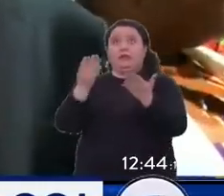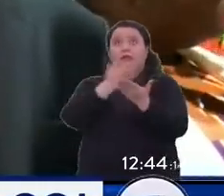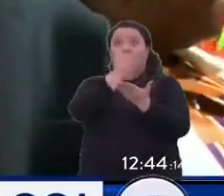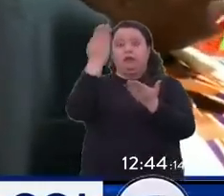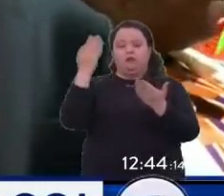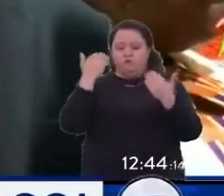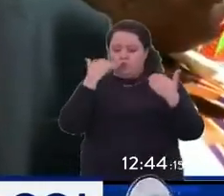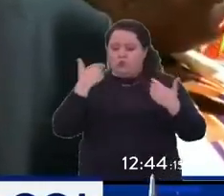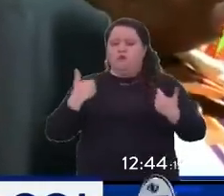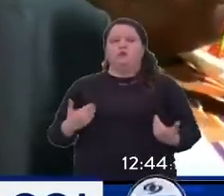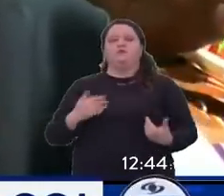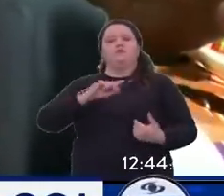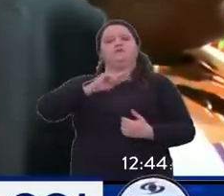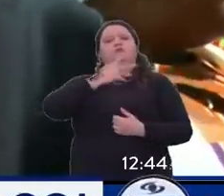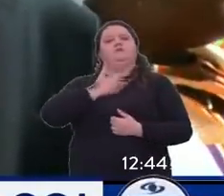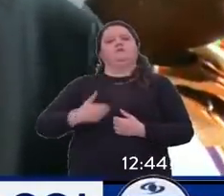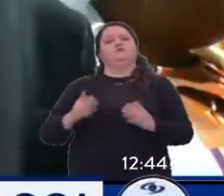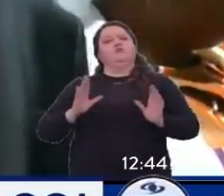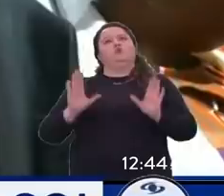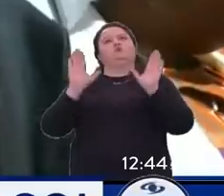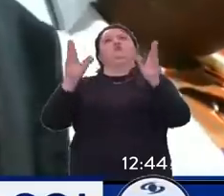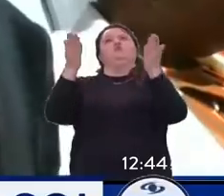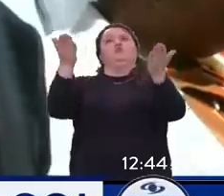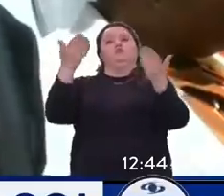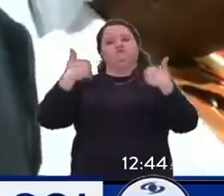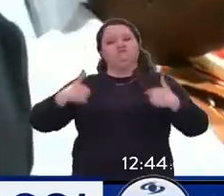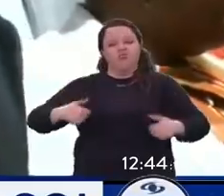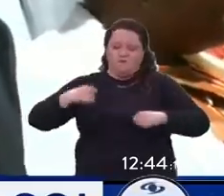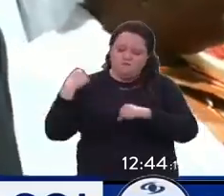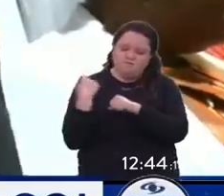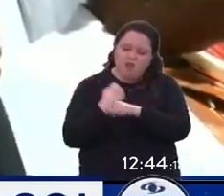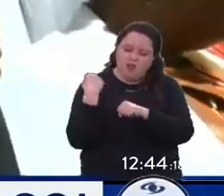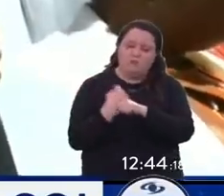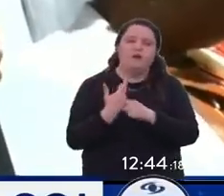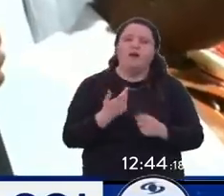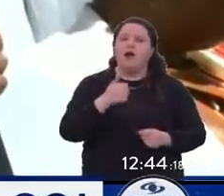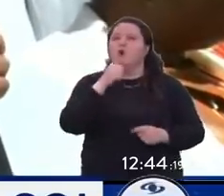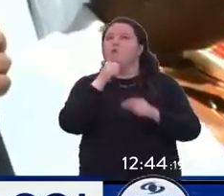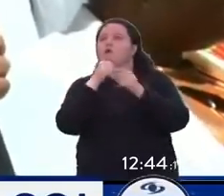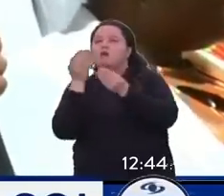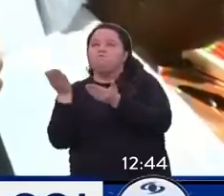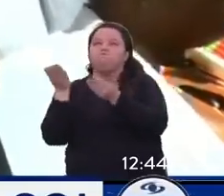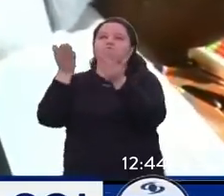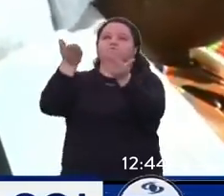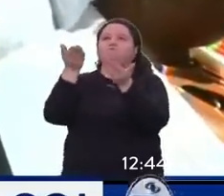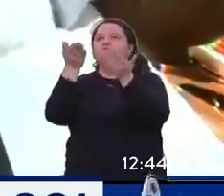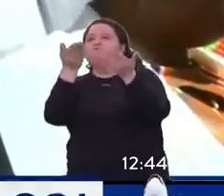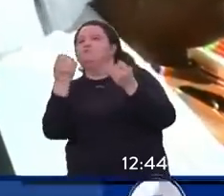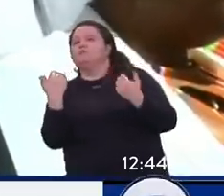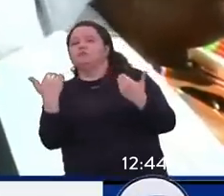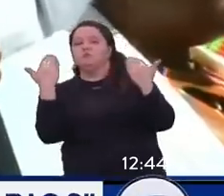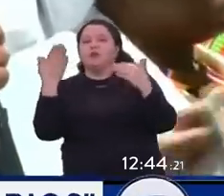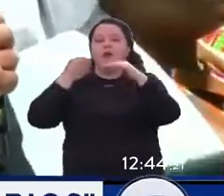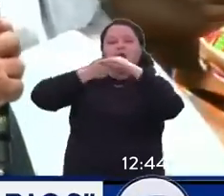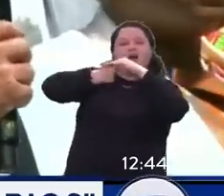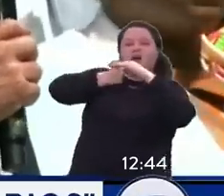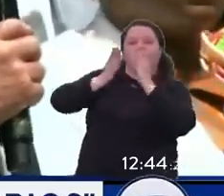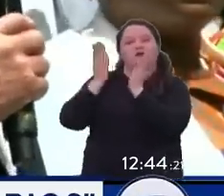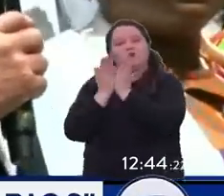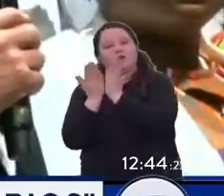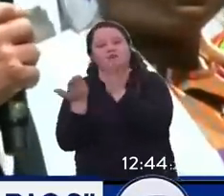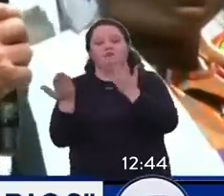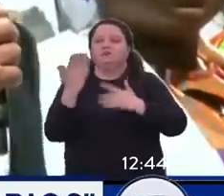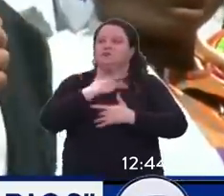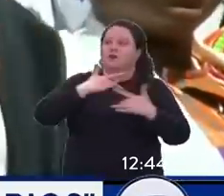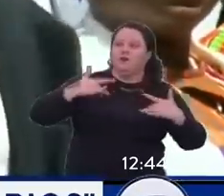una mujer, su vicepresidenta, que va a estar trabajando en llevar agua potable, en llevar acceso a educación,